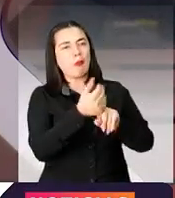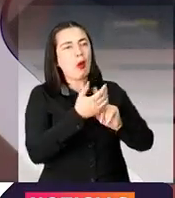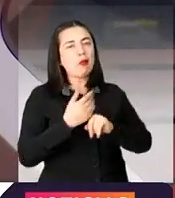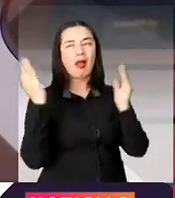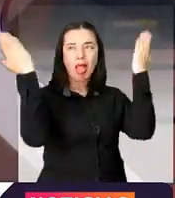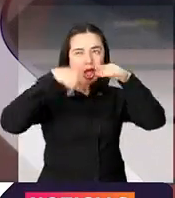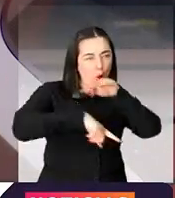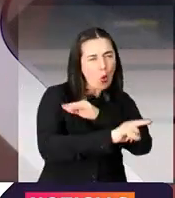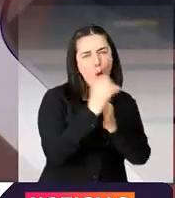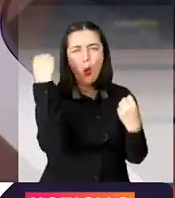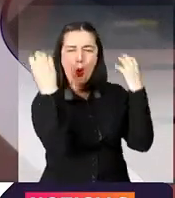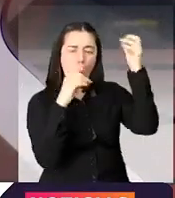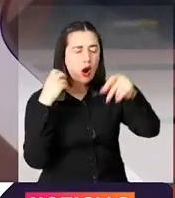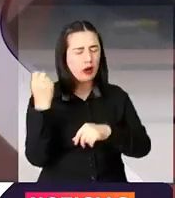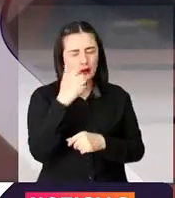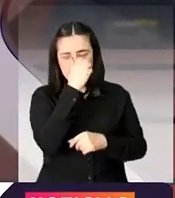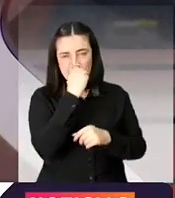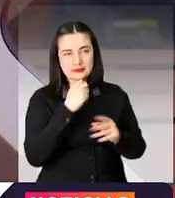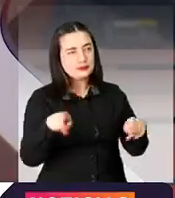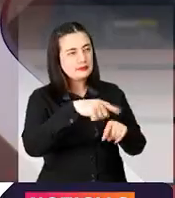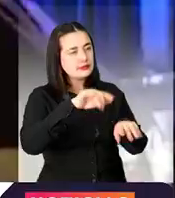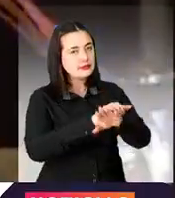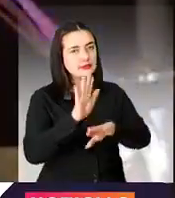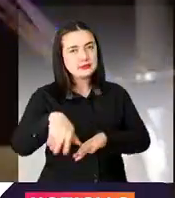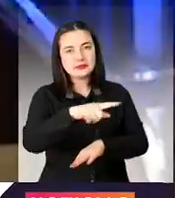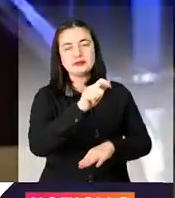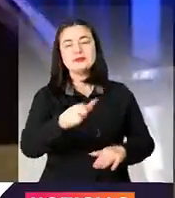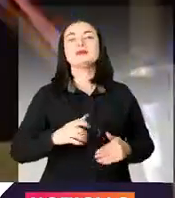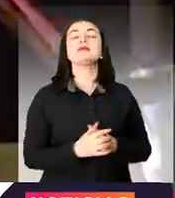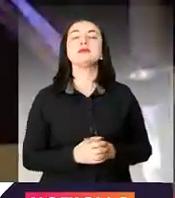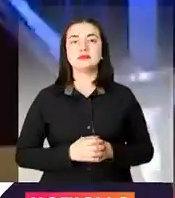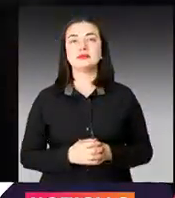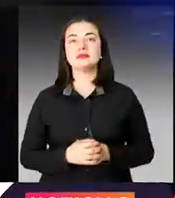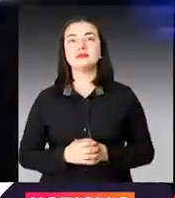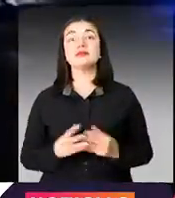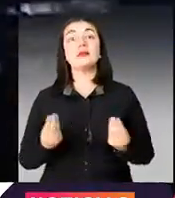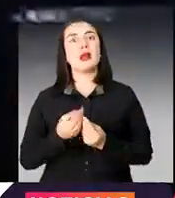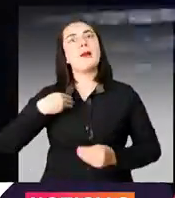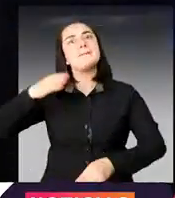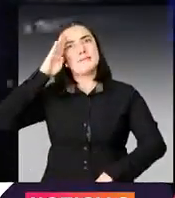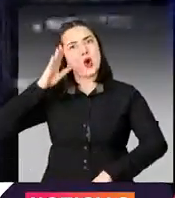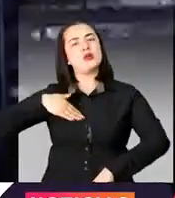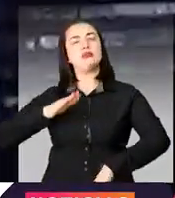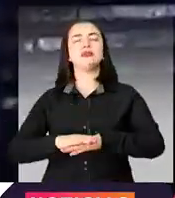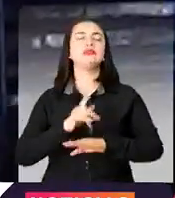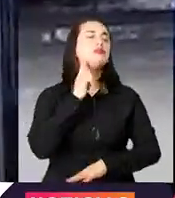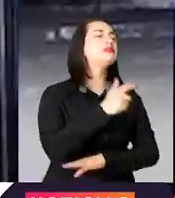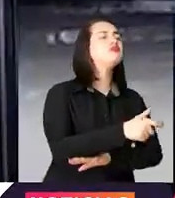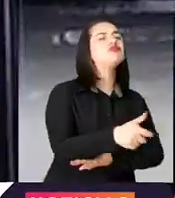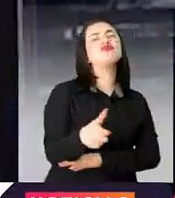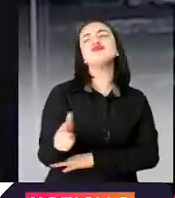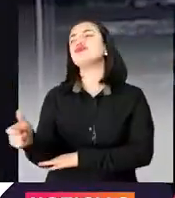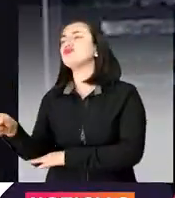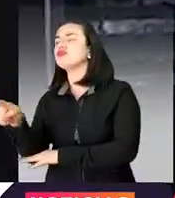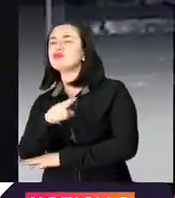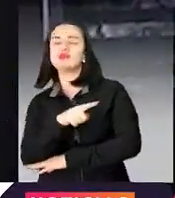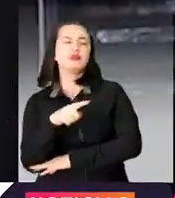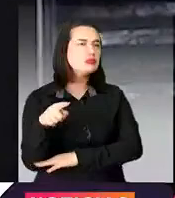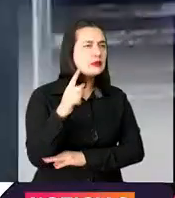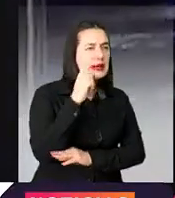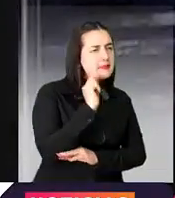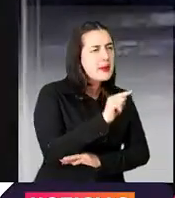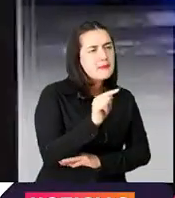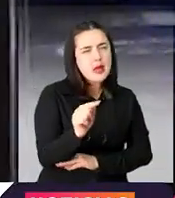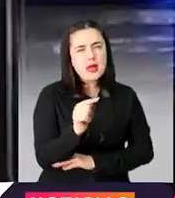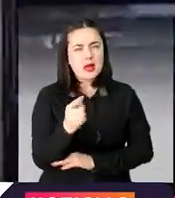las normas en esta fiesta clandestina. La policía continúa patrullando las calles de la ciudad con especial énfasis en